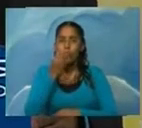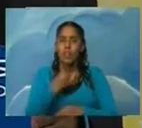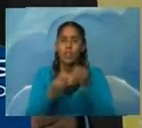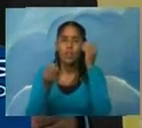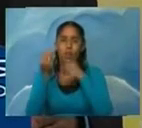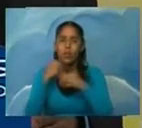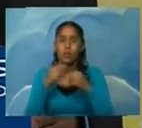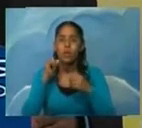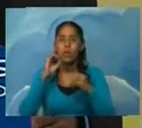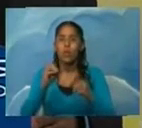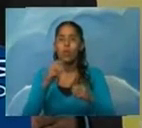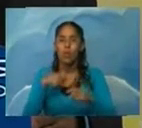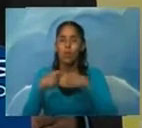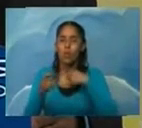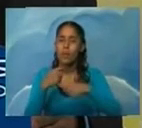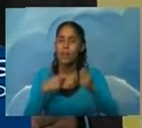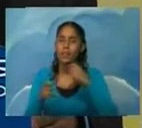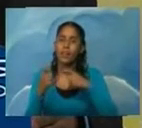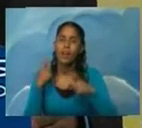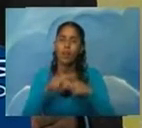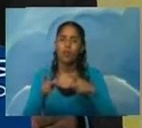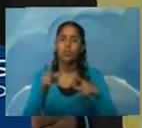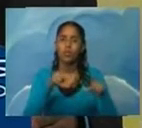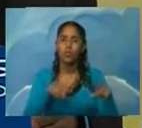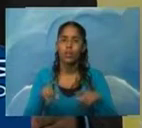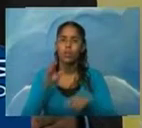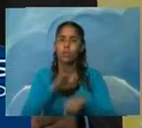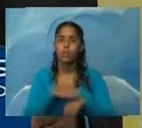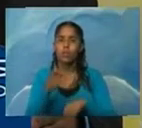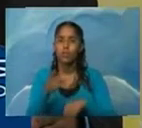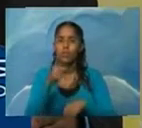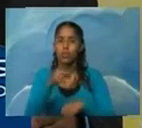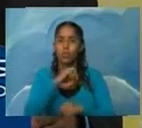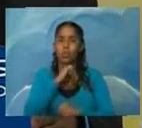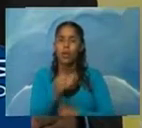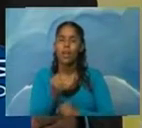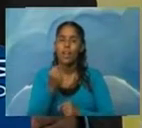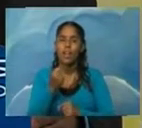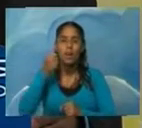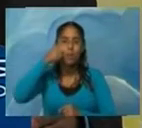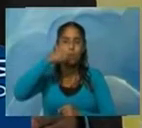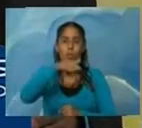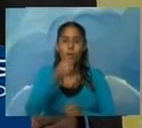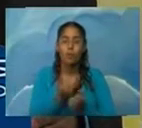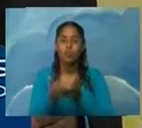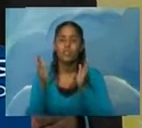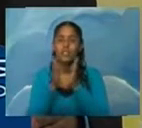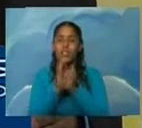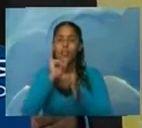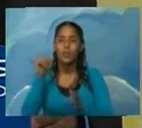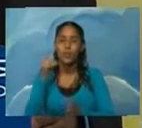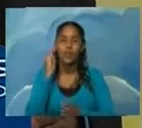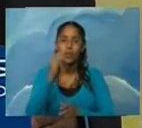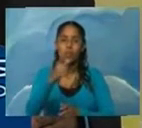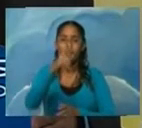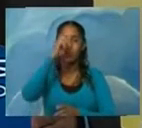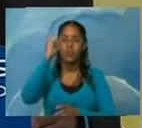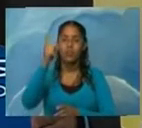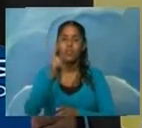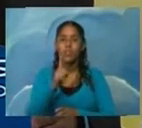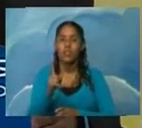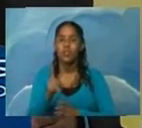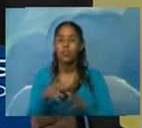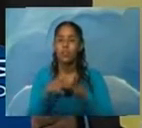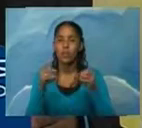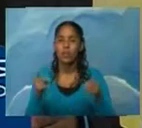o véndela a un extranjero, porque tú eres pueblo santo a Jehová tu Dios. No cocerás el